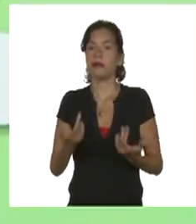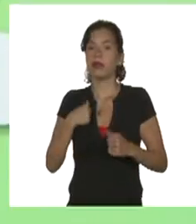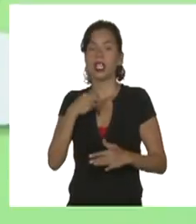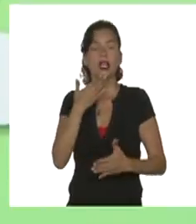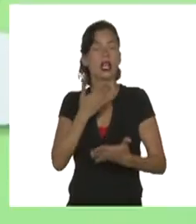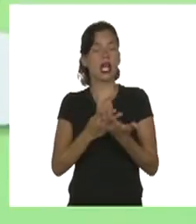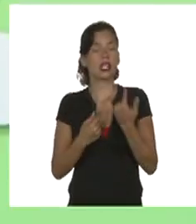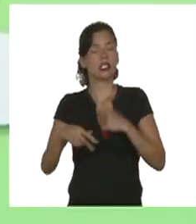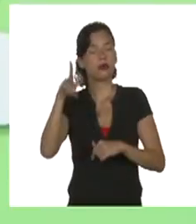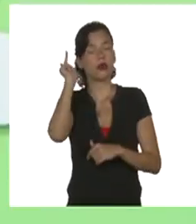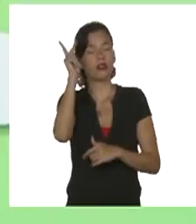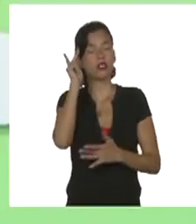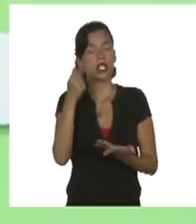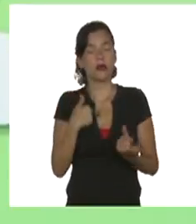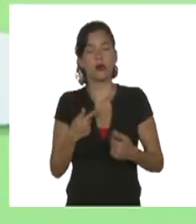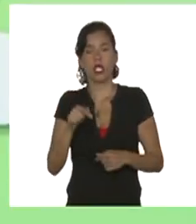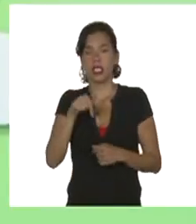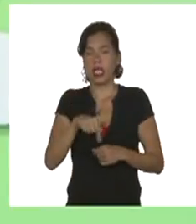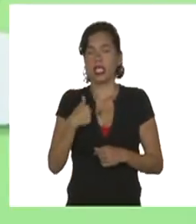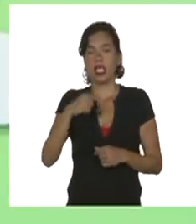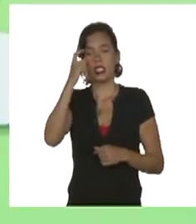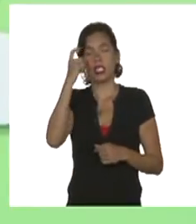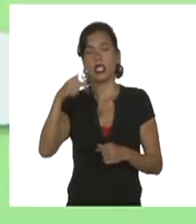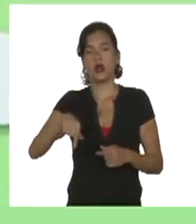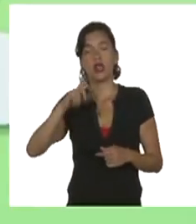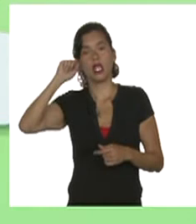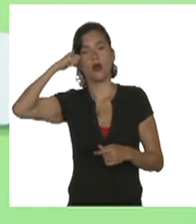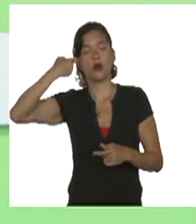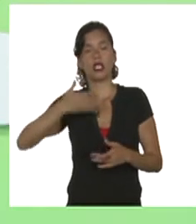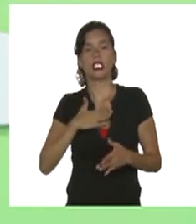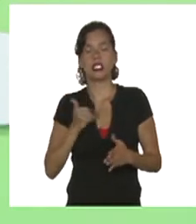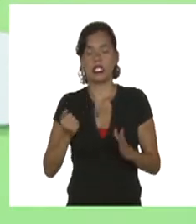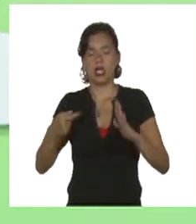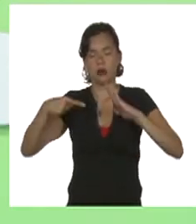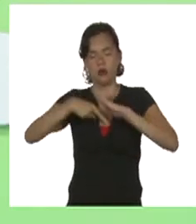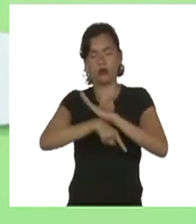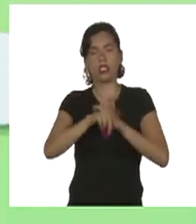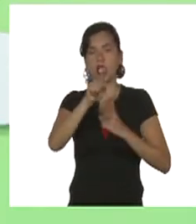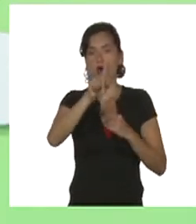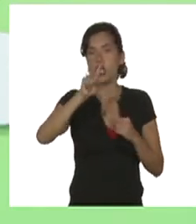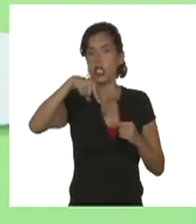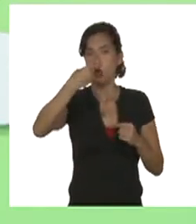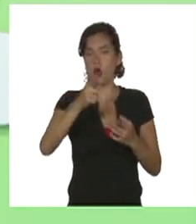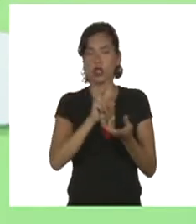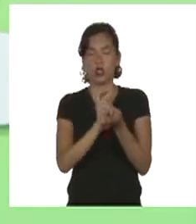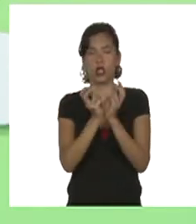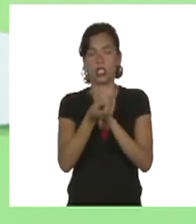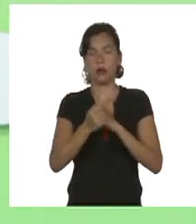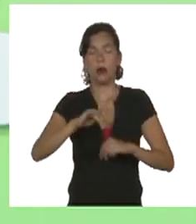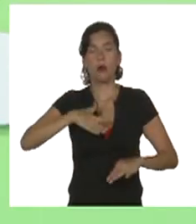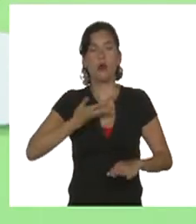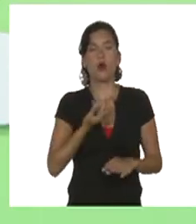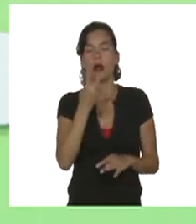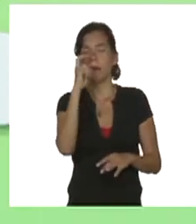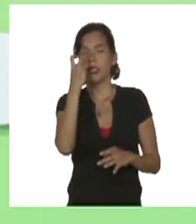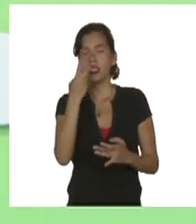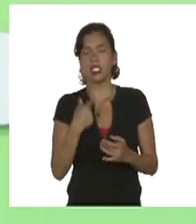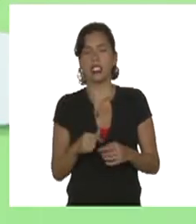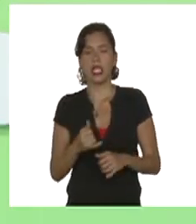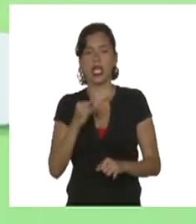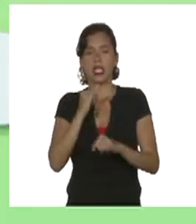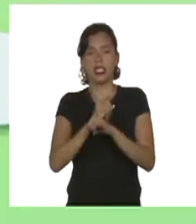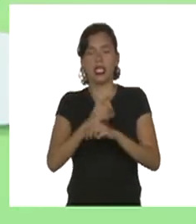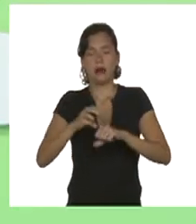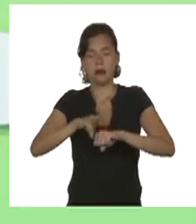Muchas gracias, docentes, por estar presentes el día de hoy. Recuerden que si quieren profundizar con este u otros temas, pueden visitar la página web